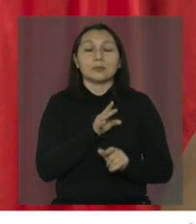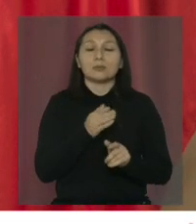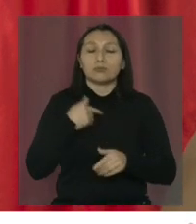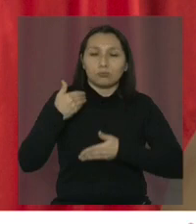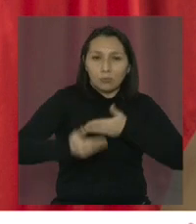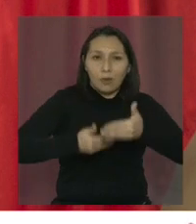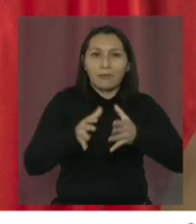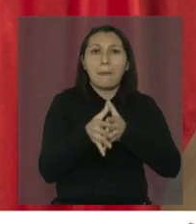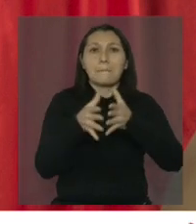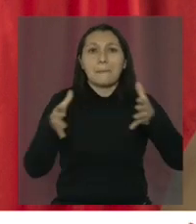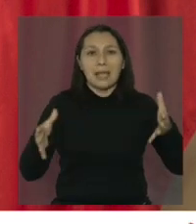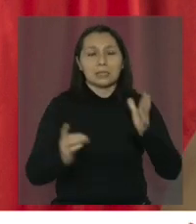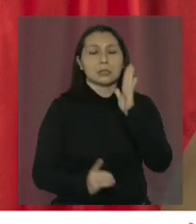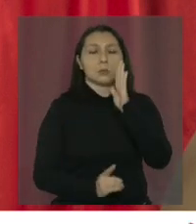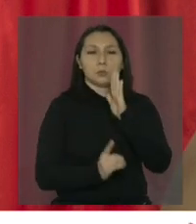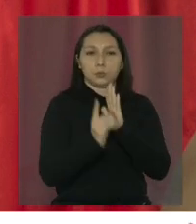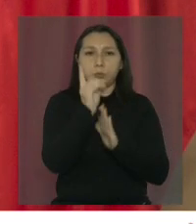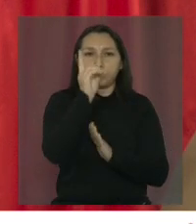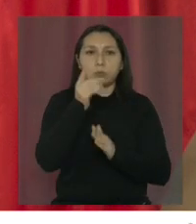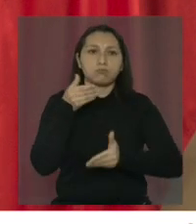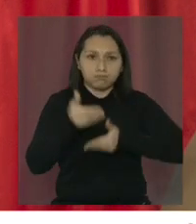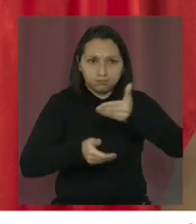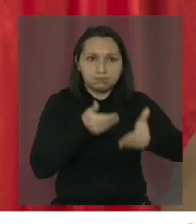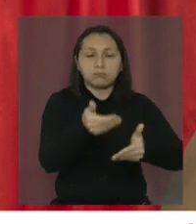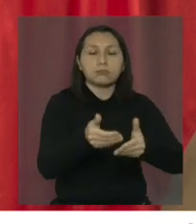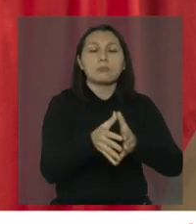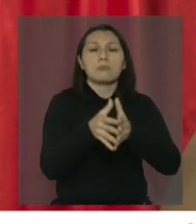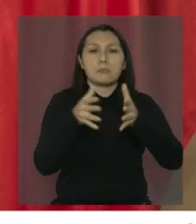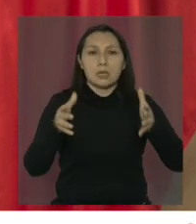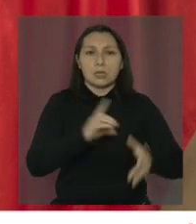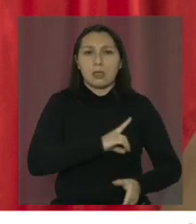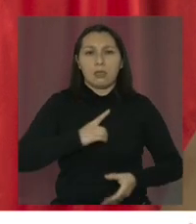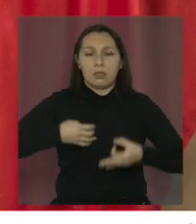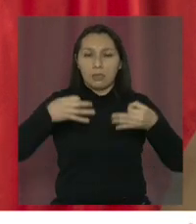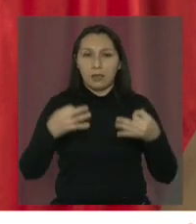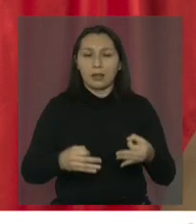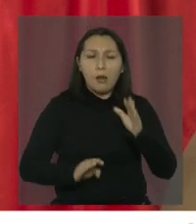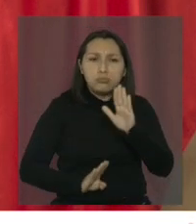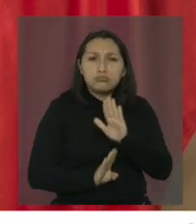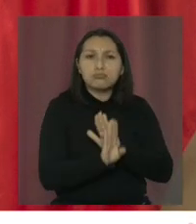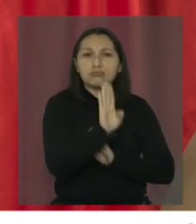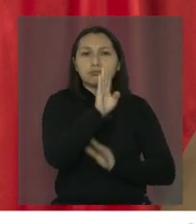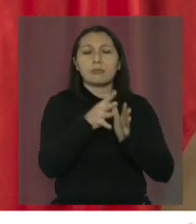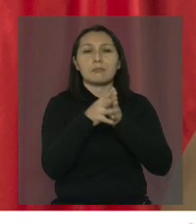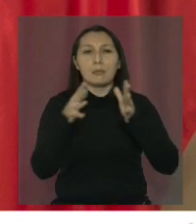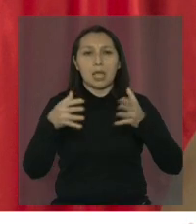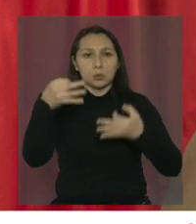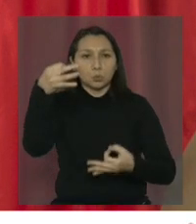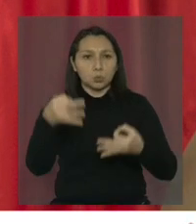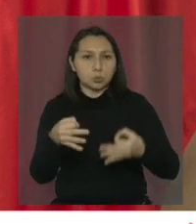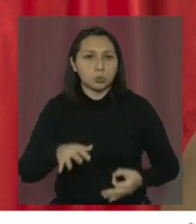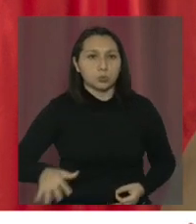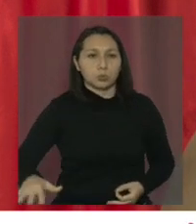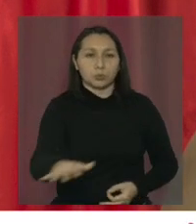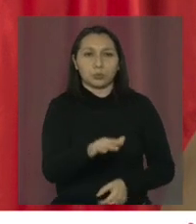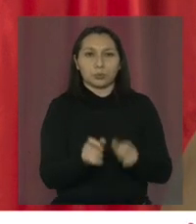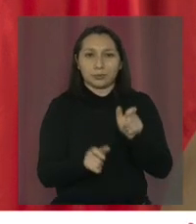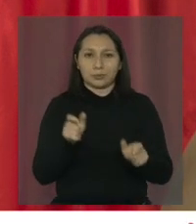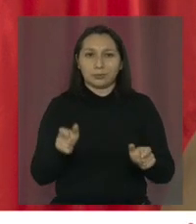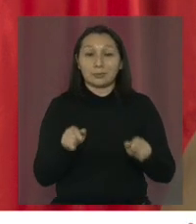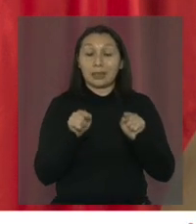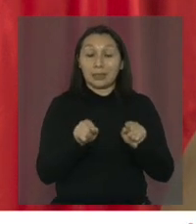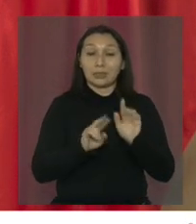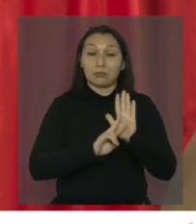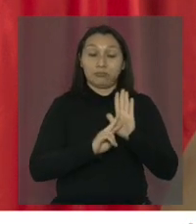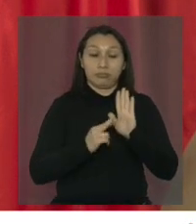en mayor desarrollo que avancemos en mayor dignidad que avancemos en mayor justicia social y por esta